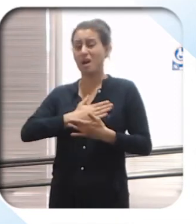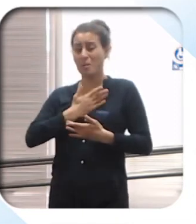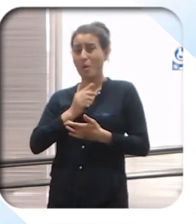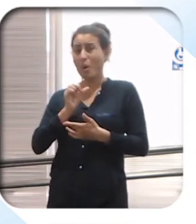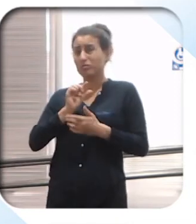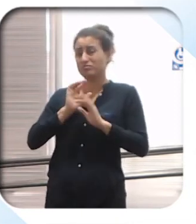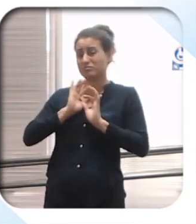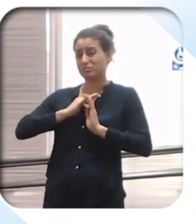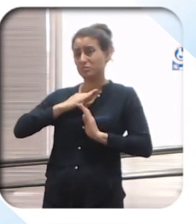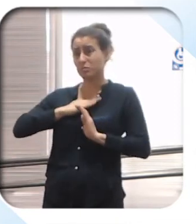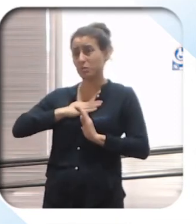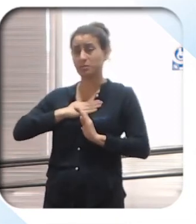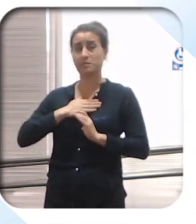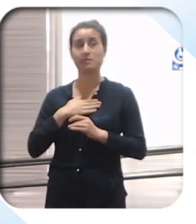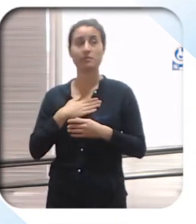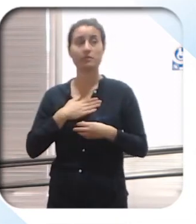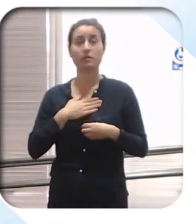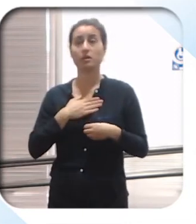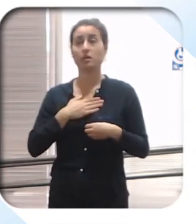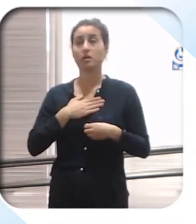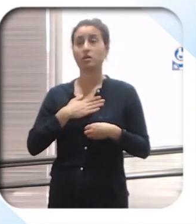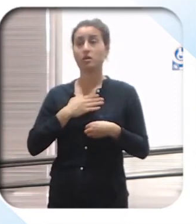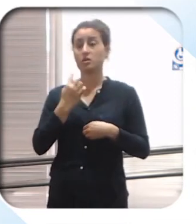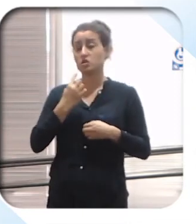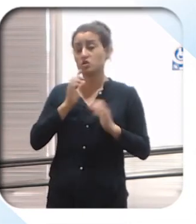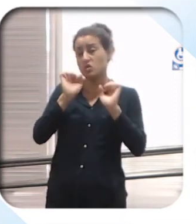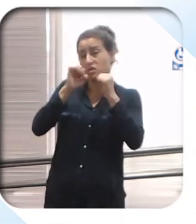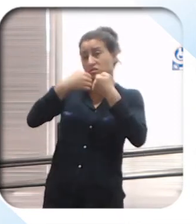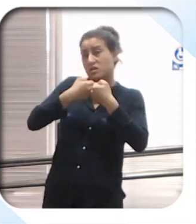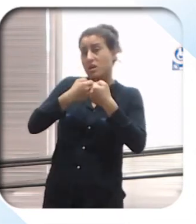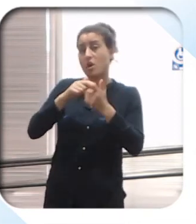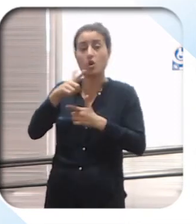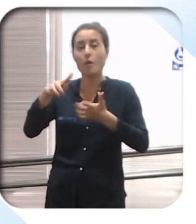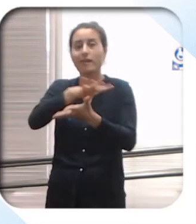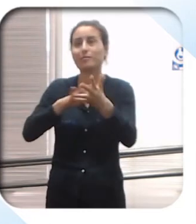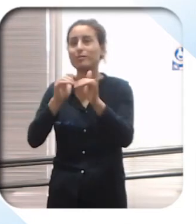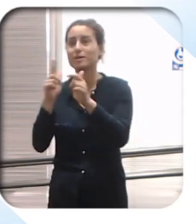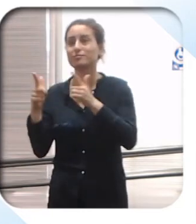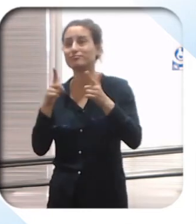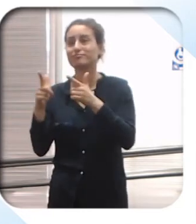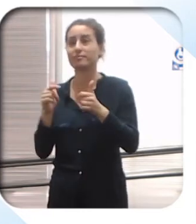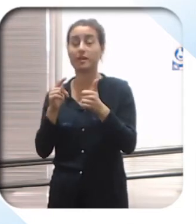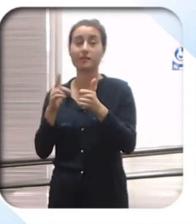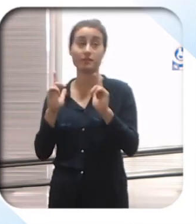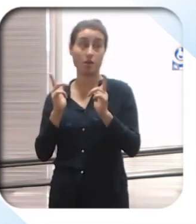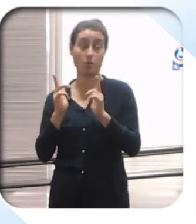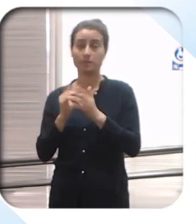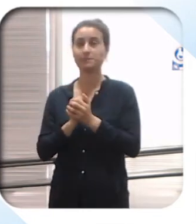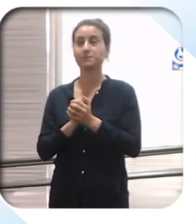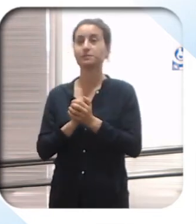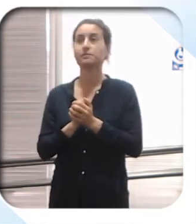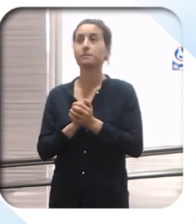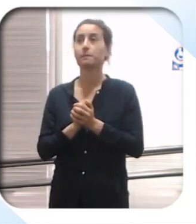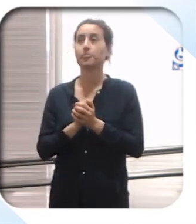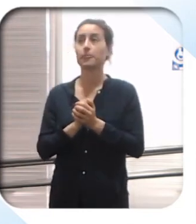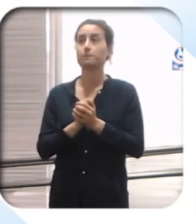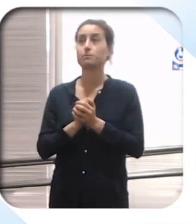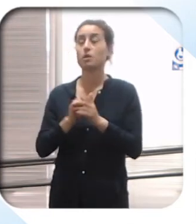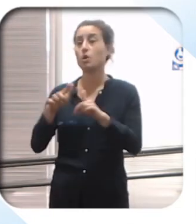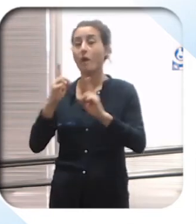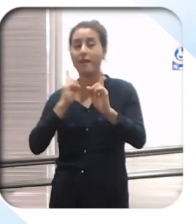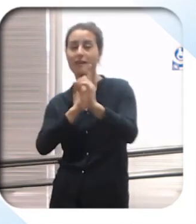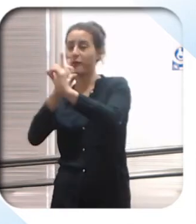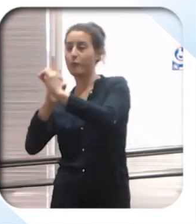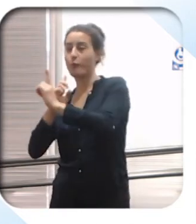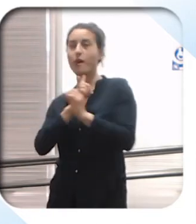una persona que no sale a espacios de recreación, que se aísla, ¿verdad? Que no tiene encuentros con